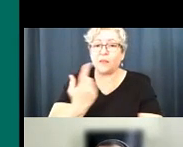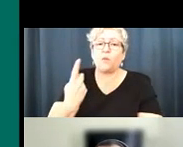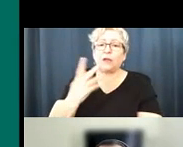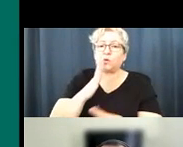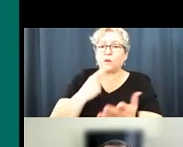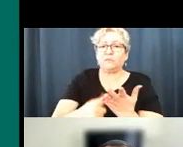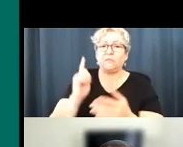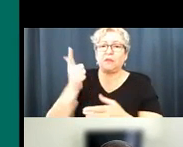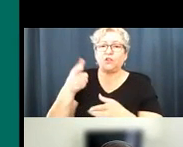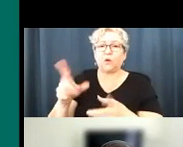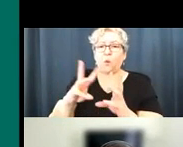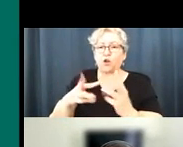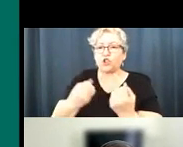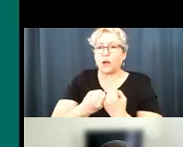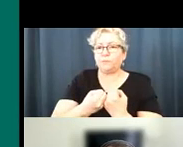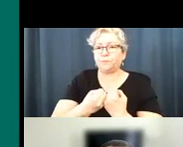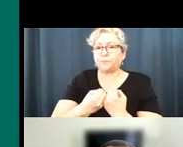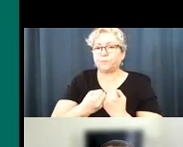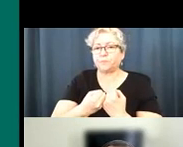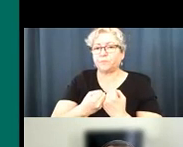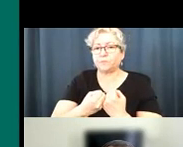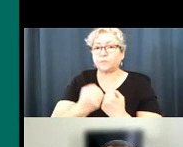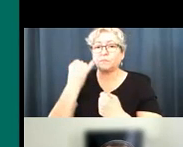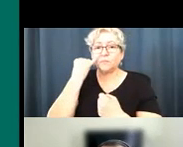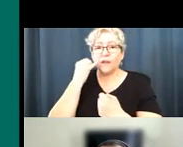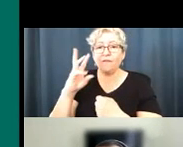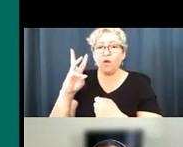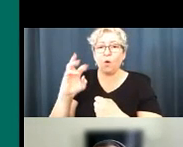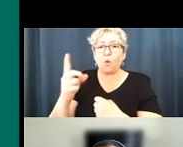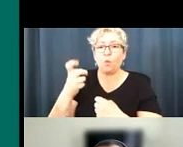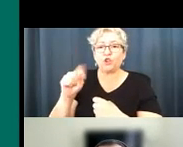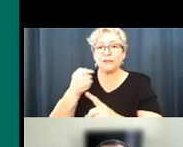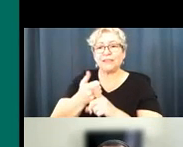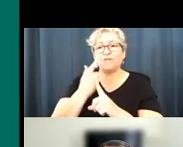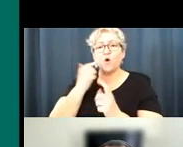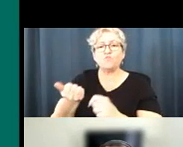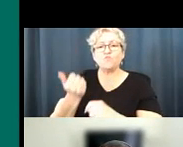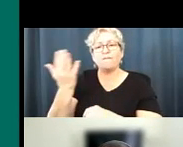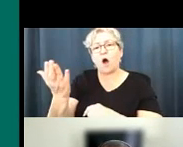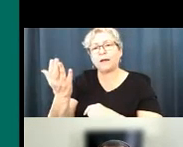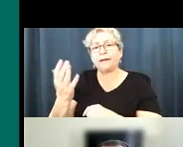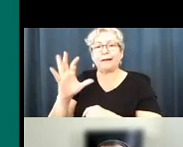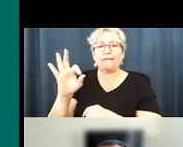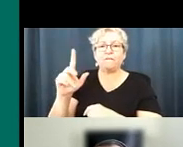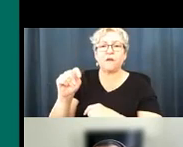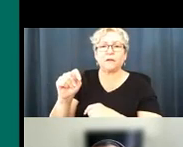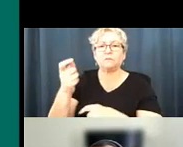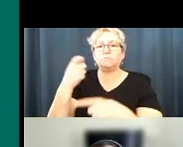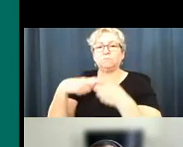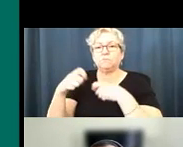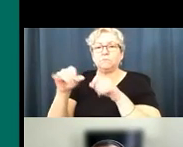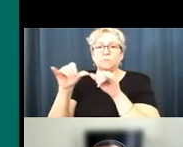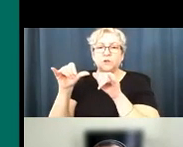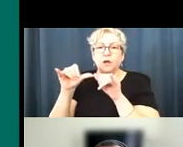pues, si esto no es, pues podemos hablar más en uno de los talleres. Pero si el widget como tal solamente está proveyendo el cambio